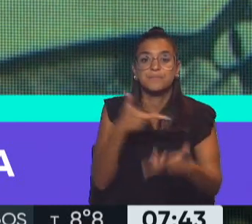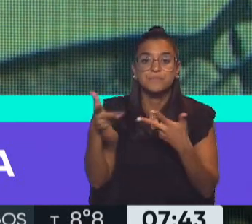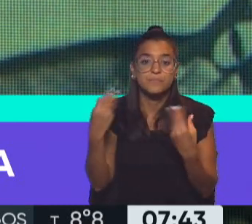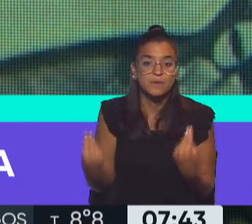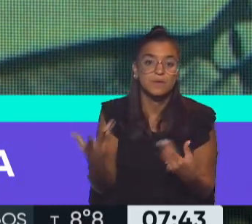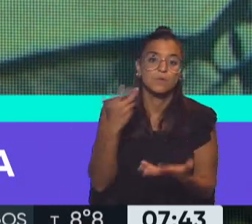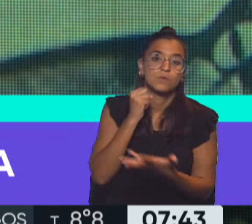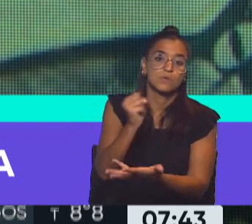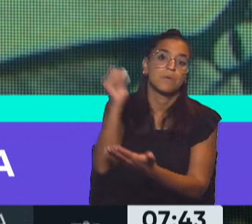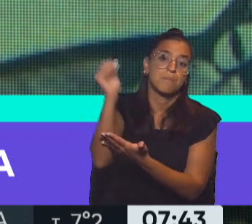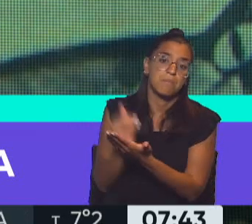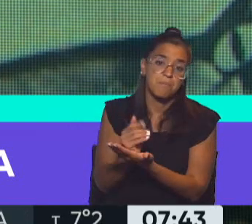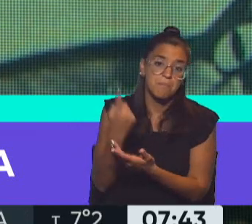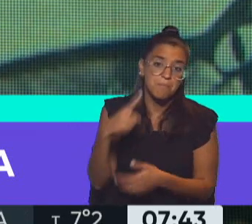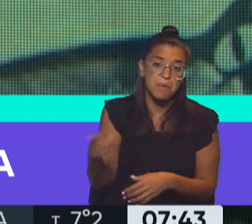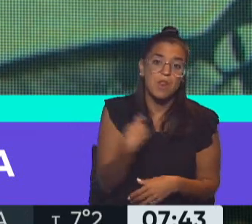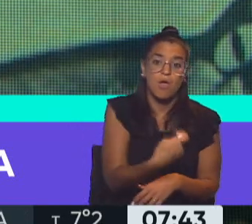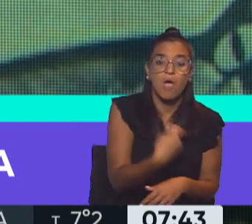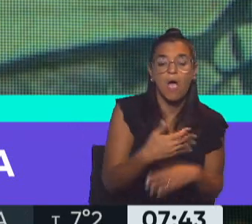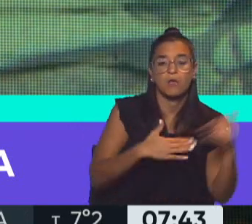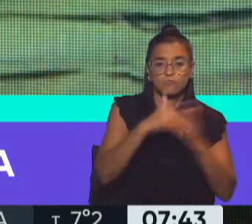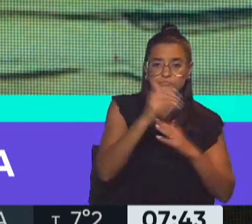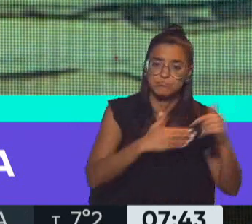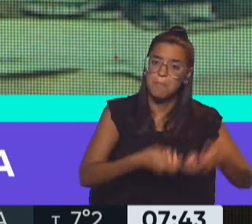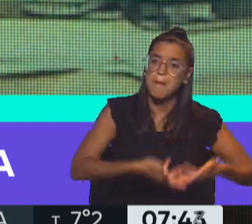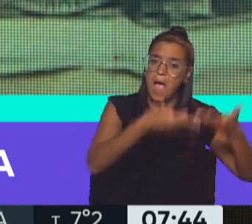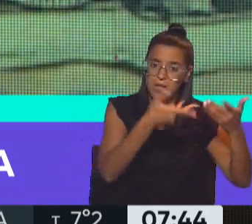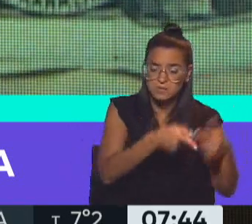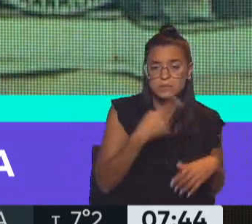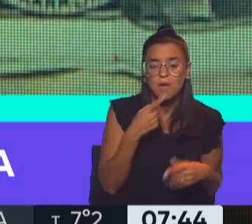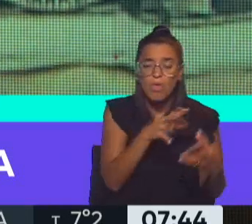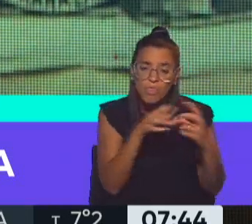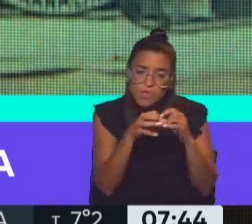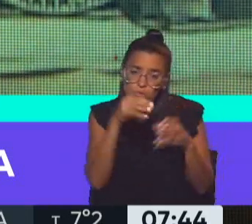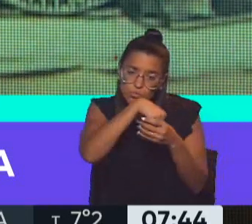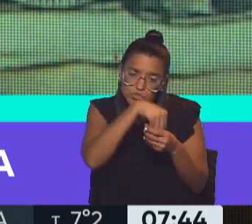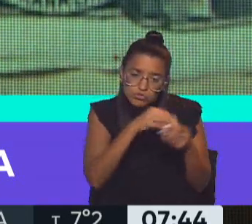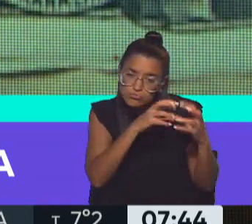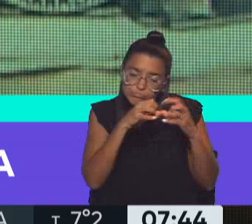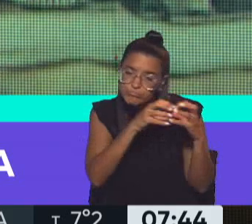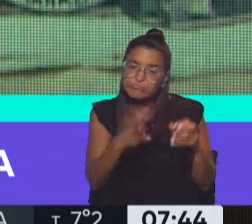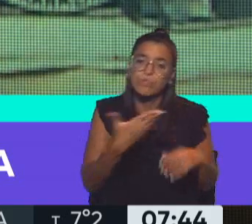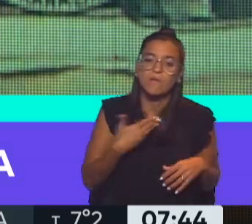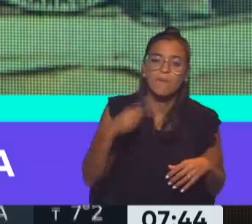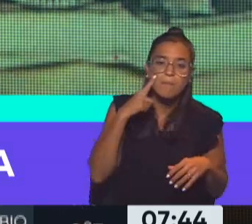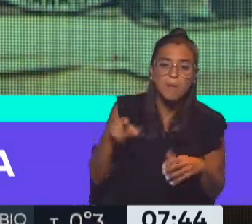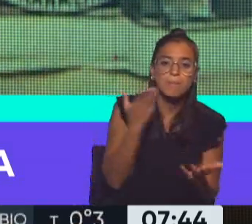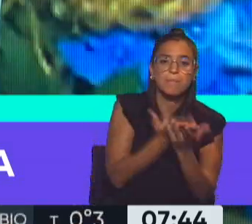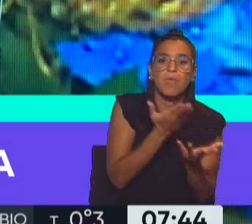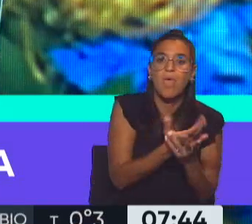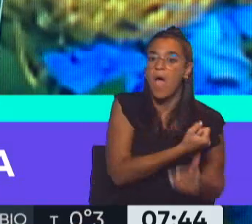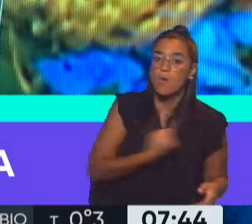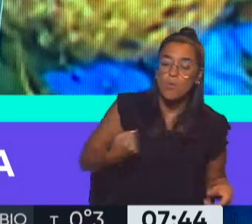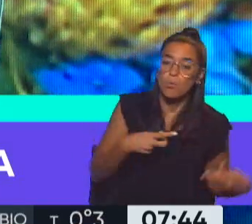reducción de los subsidios. Pero se va a aumentar el gasto en infraestructura. O sea, yo creo que parte de esa discusión interna que había del fondo viene a pedirnos que